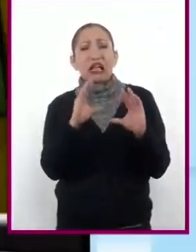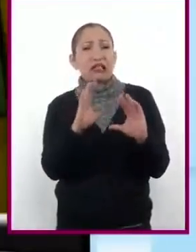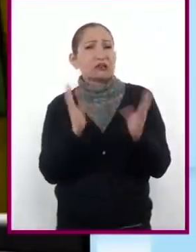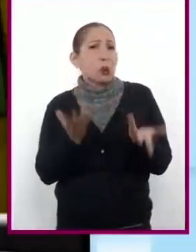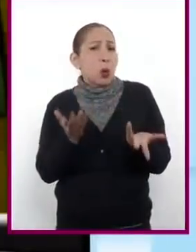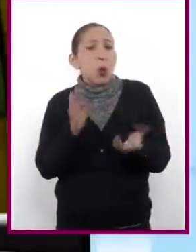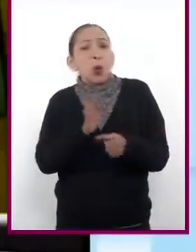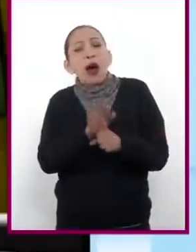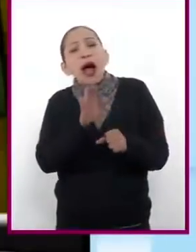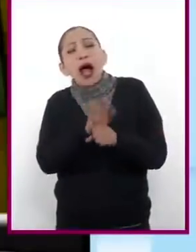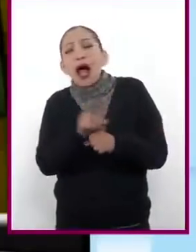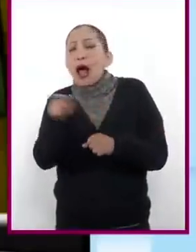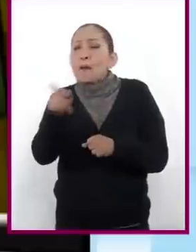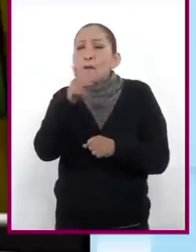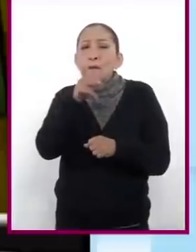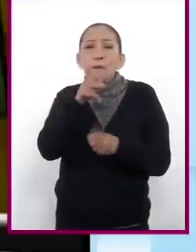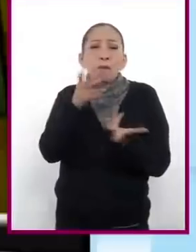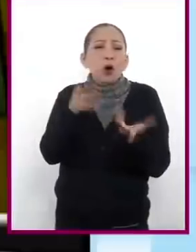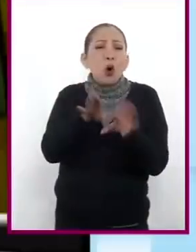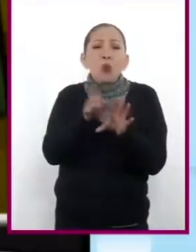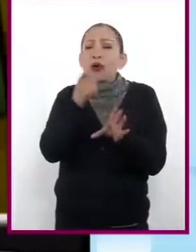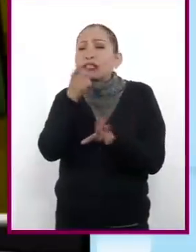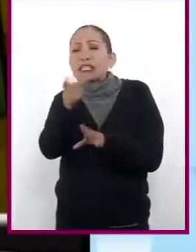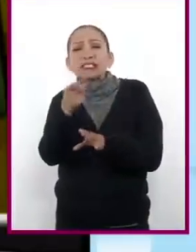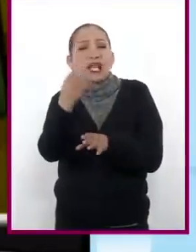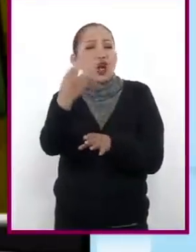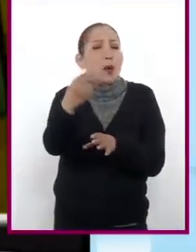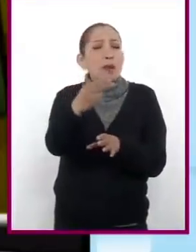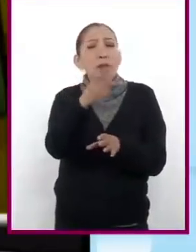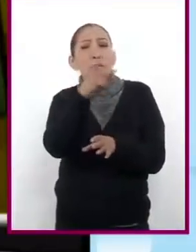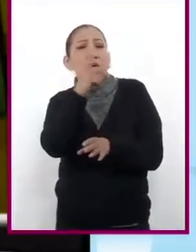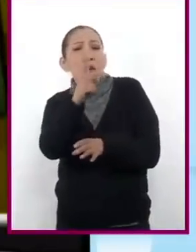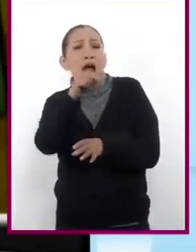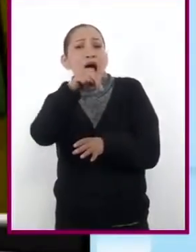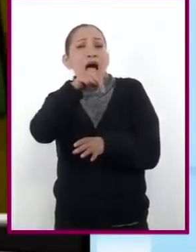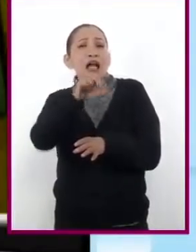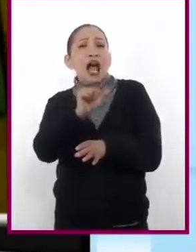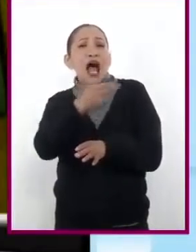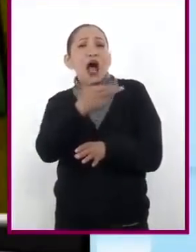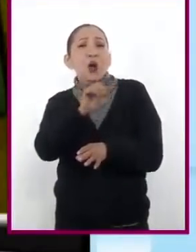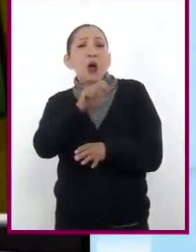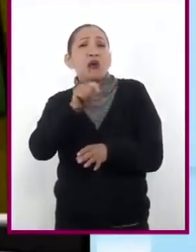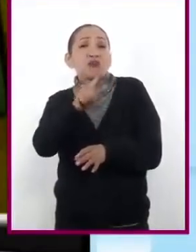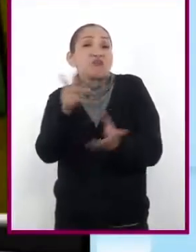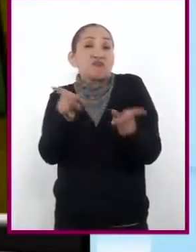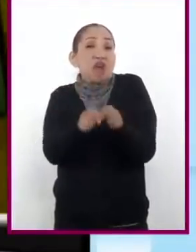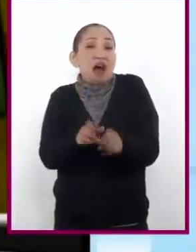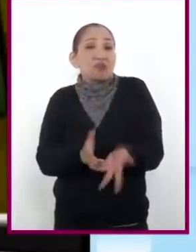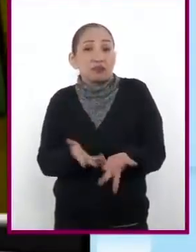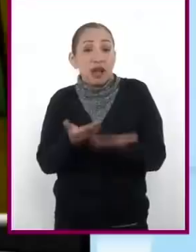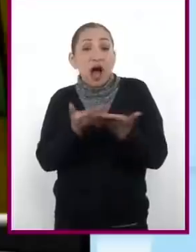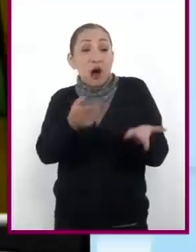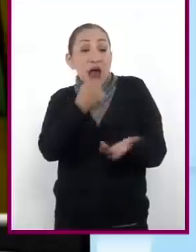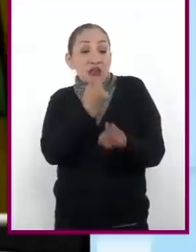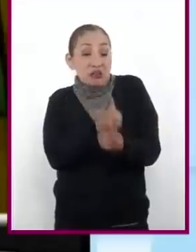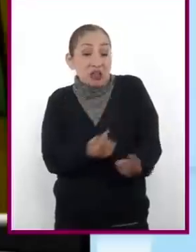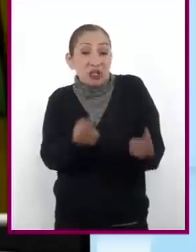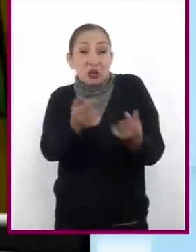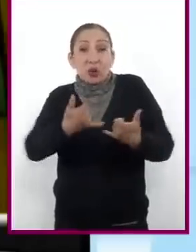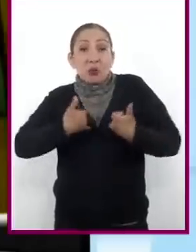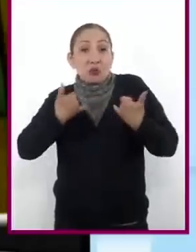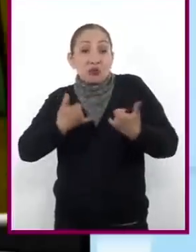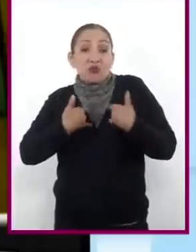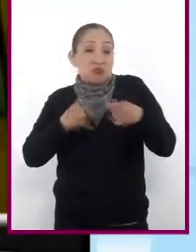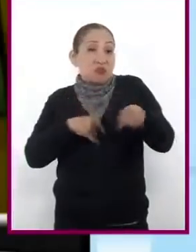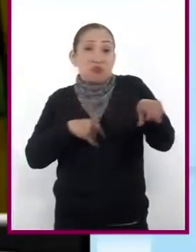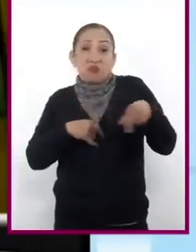enseñando cuál es una, cuál es otra, cómo se llama en náhuatl. Pero pues ahora los niños, los